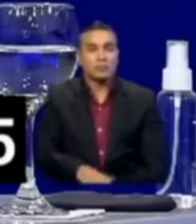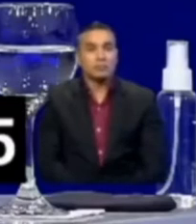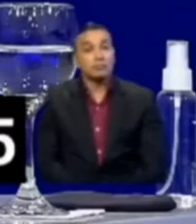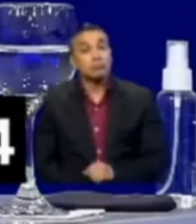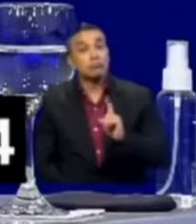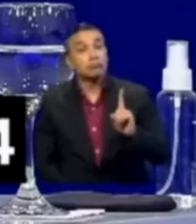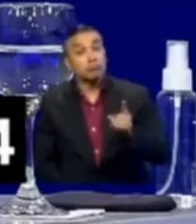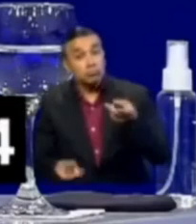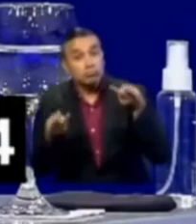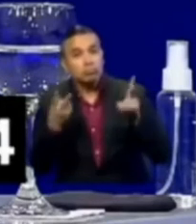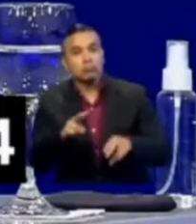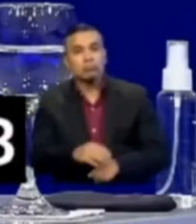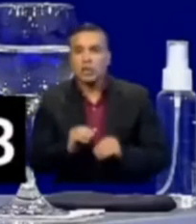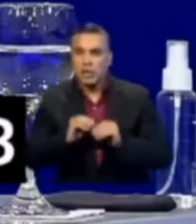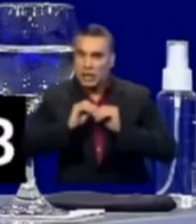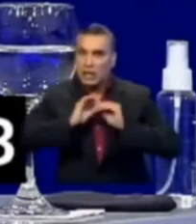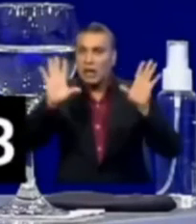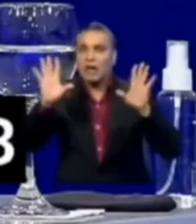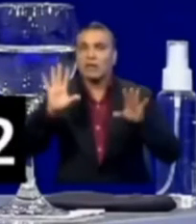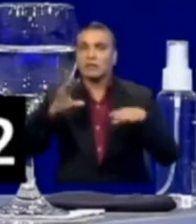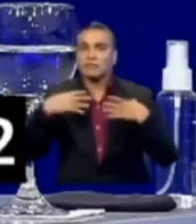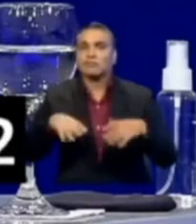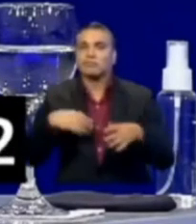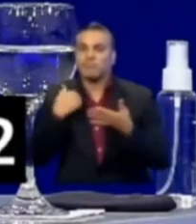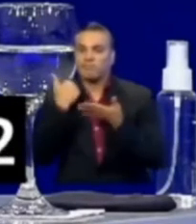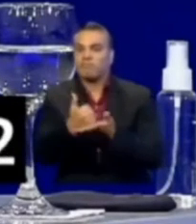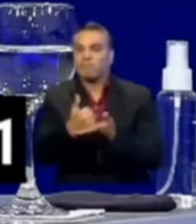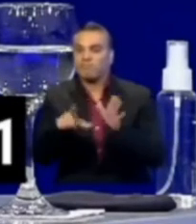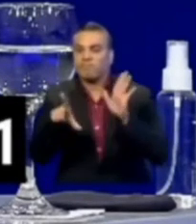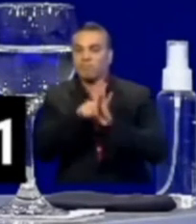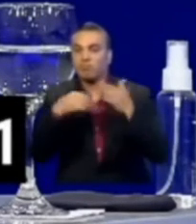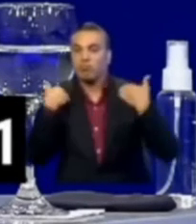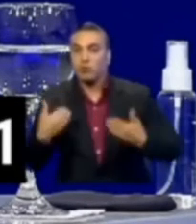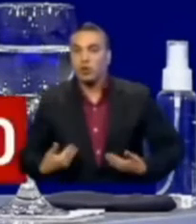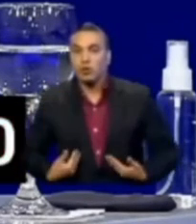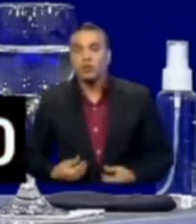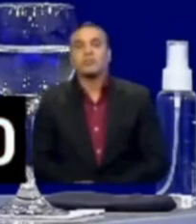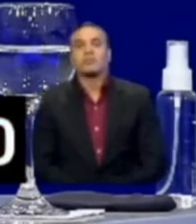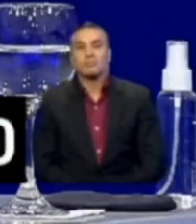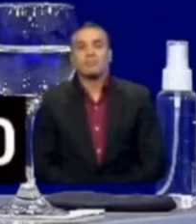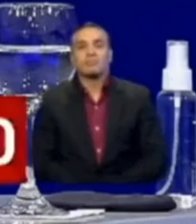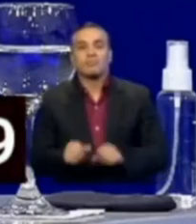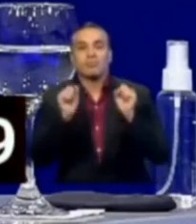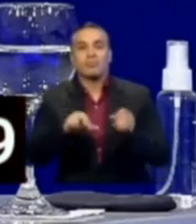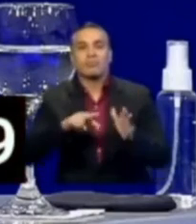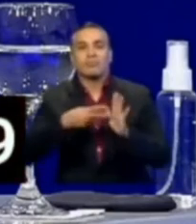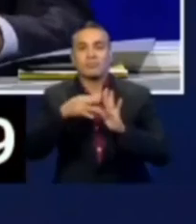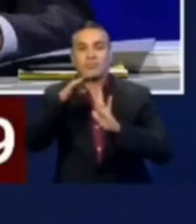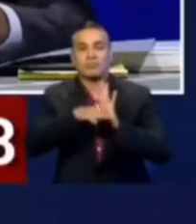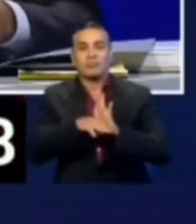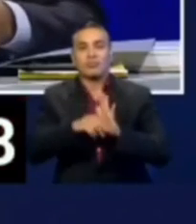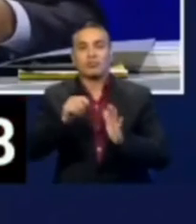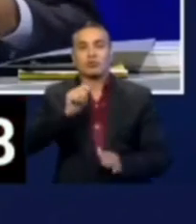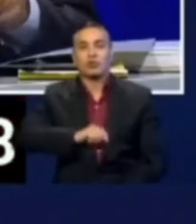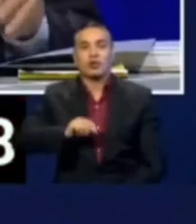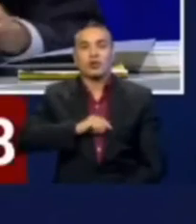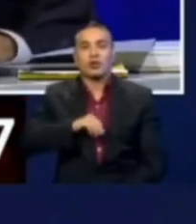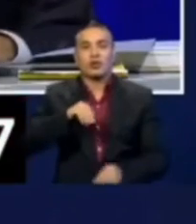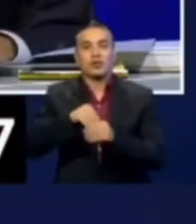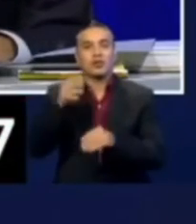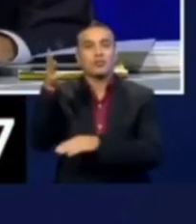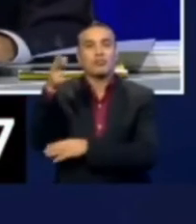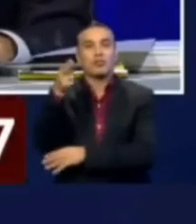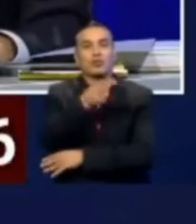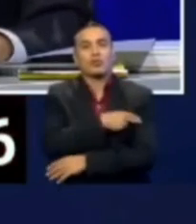usted también fue claro cómplice de esa ley humanitaria que permitió la reducción de los sueldos de los